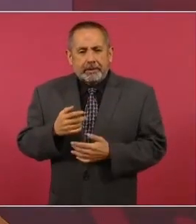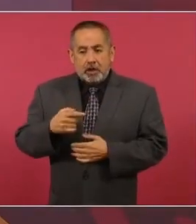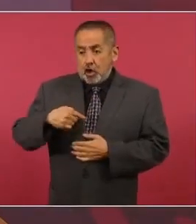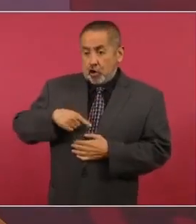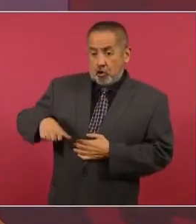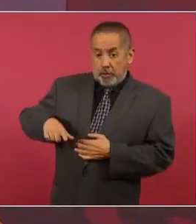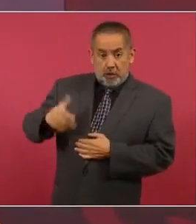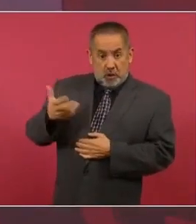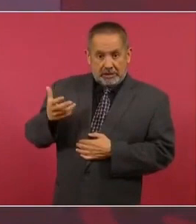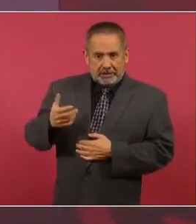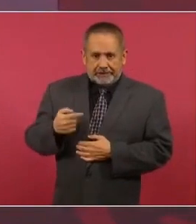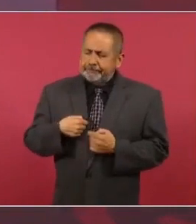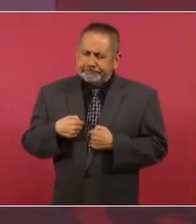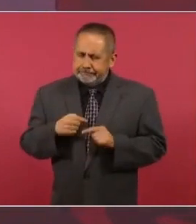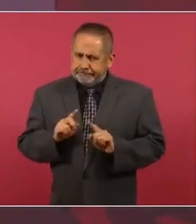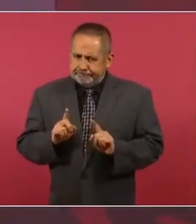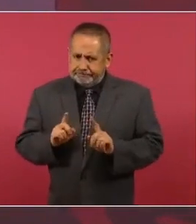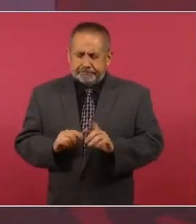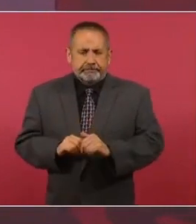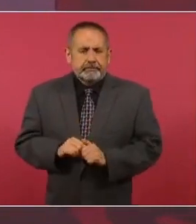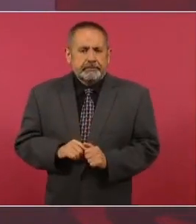No.